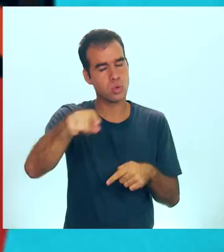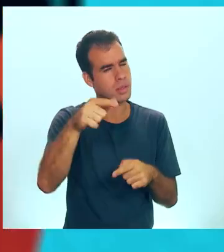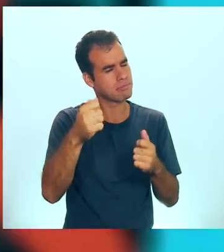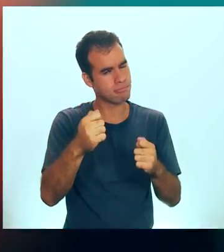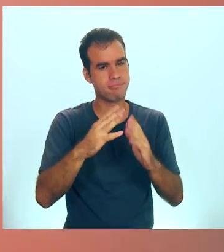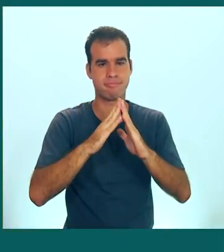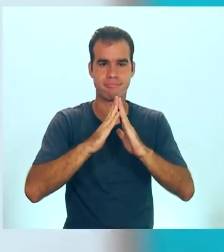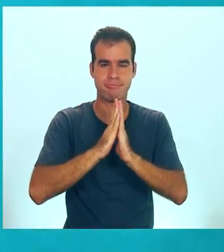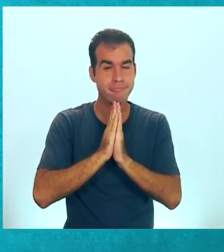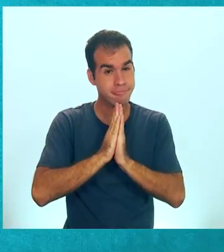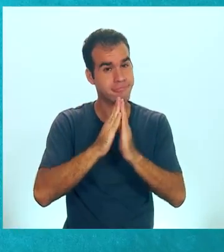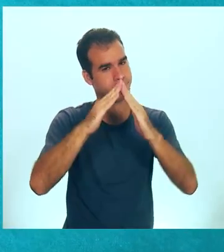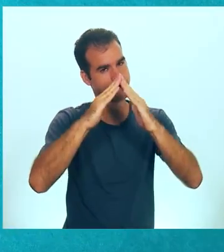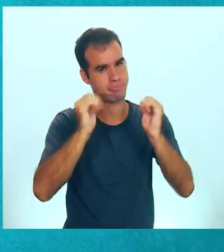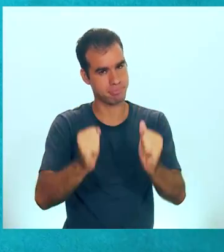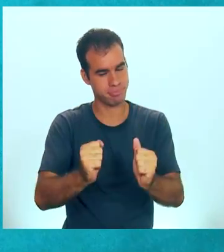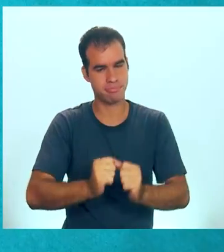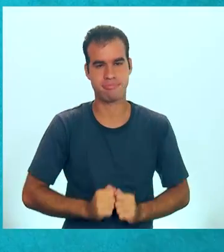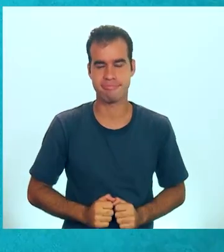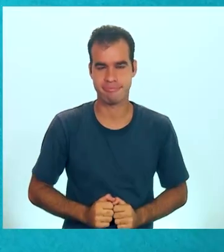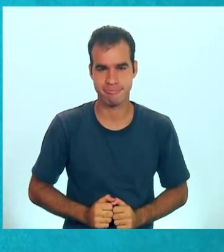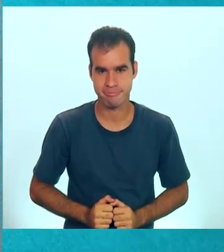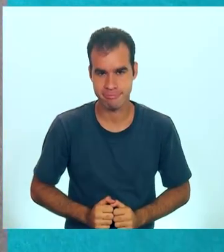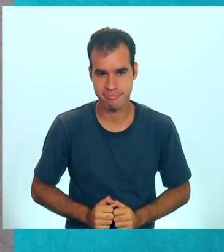de los tuyos, quédate en casa.